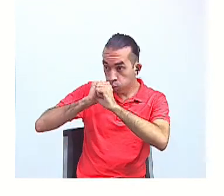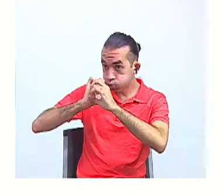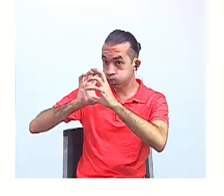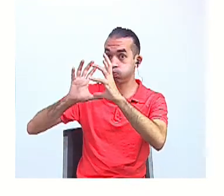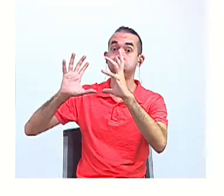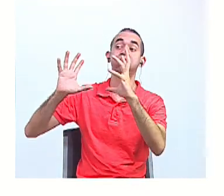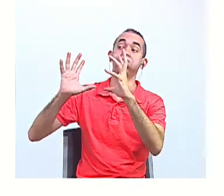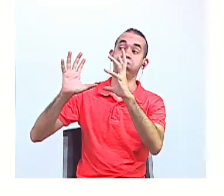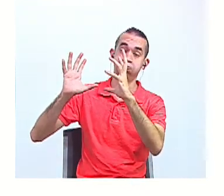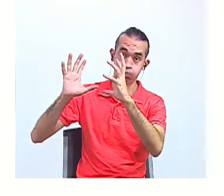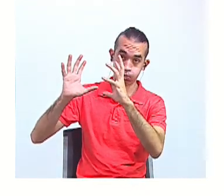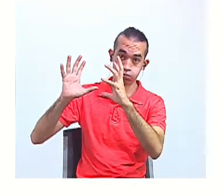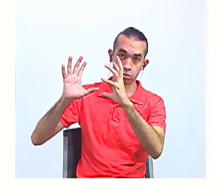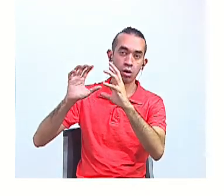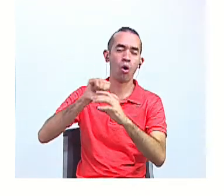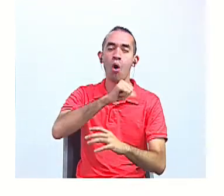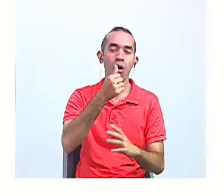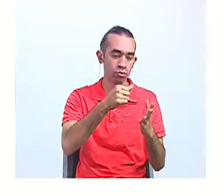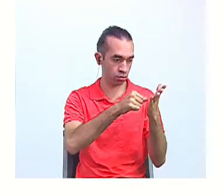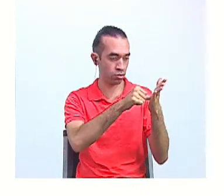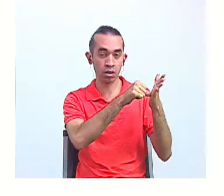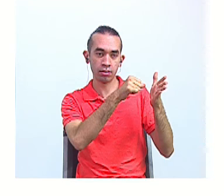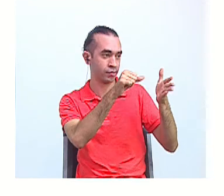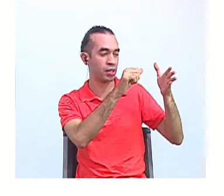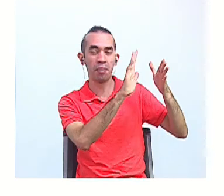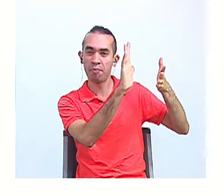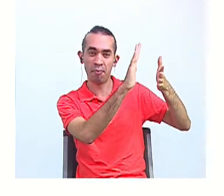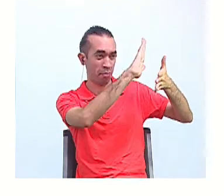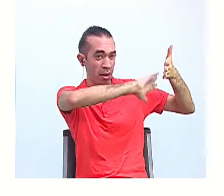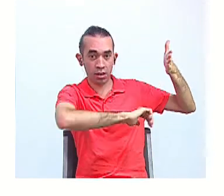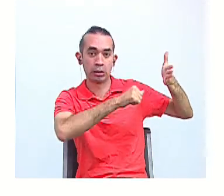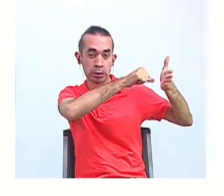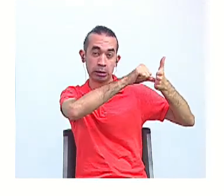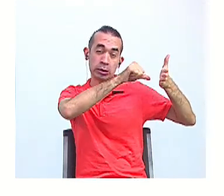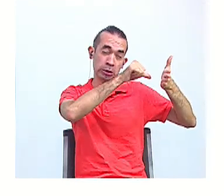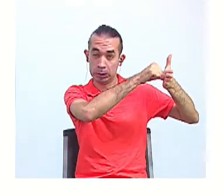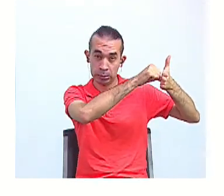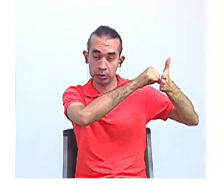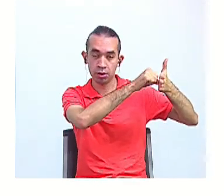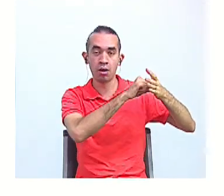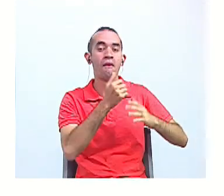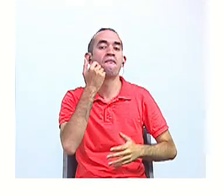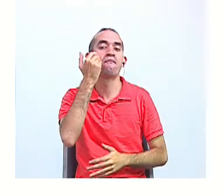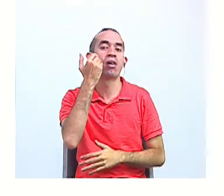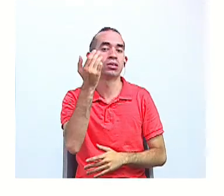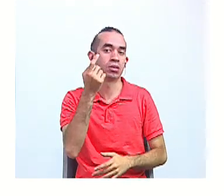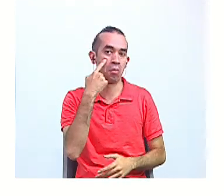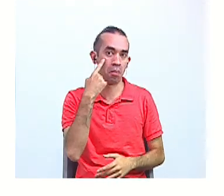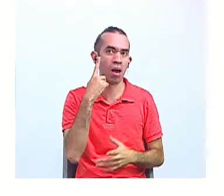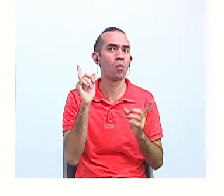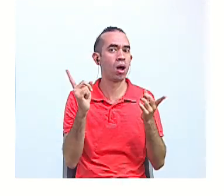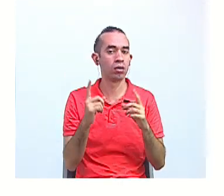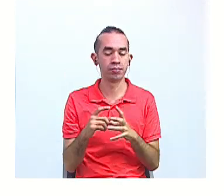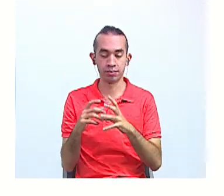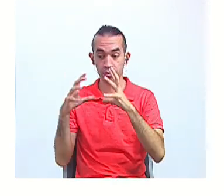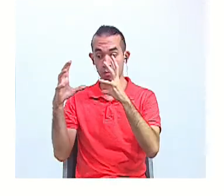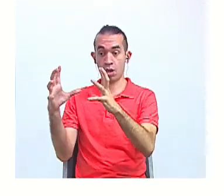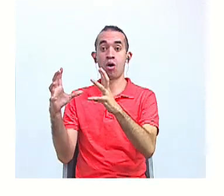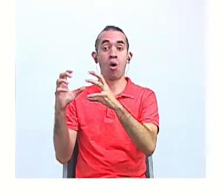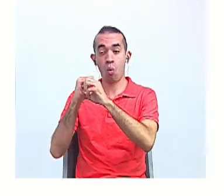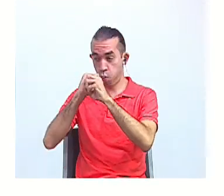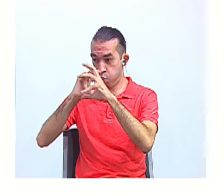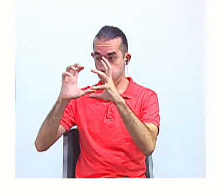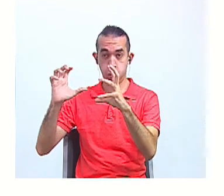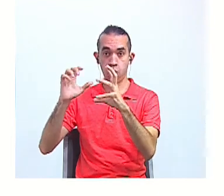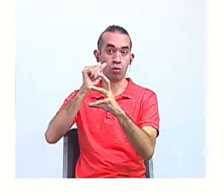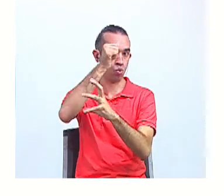globos y tachuelas, intenten resolver este reto. Es más fácil estallar o explotar un globo con